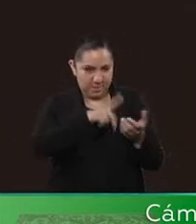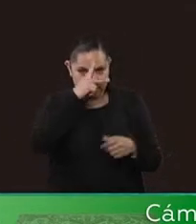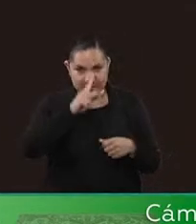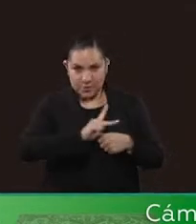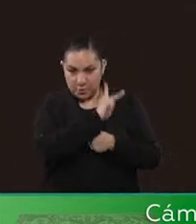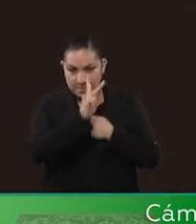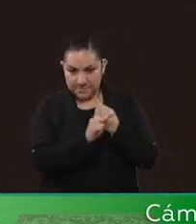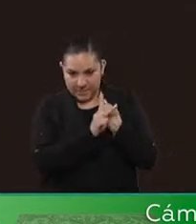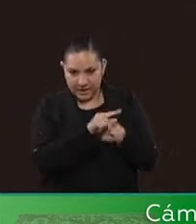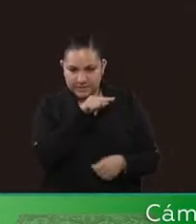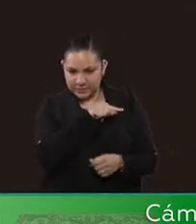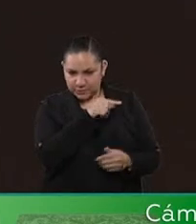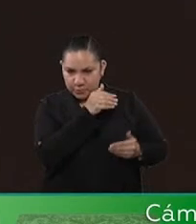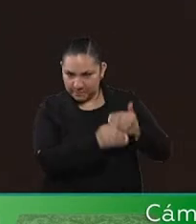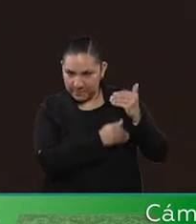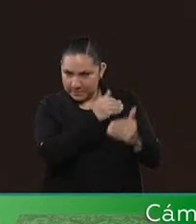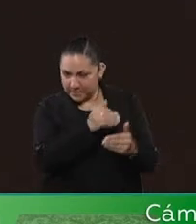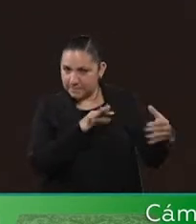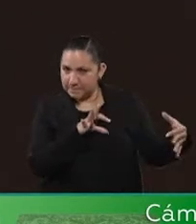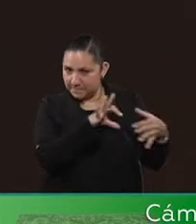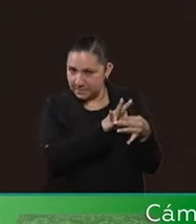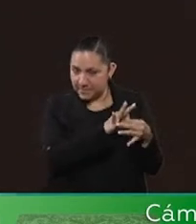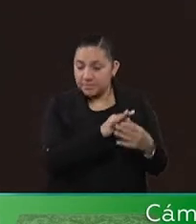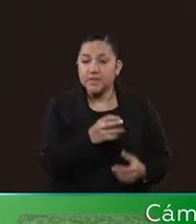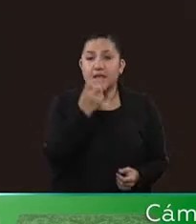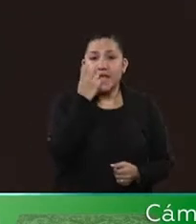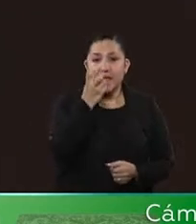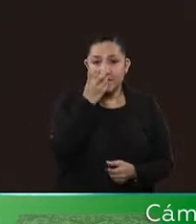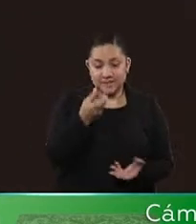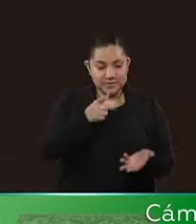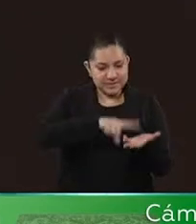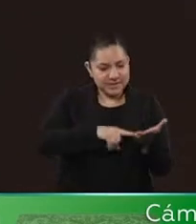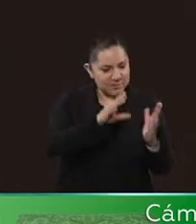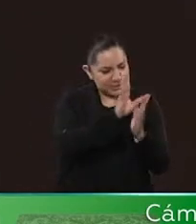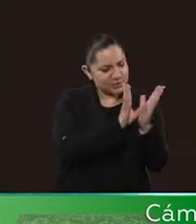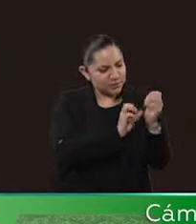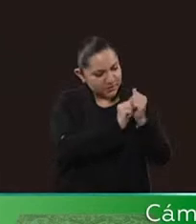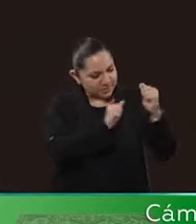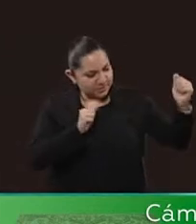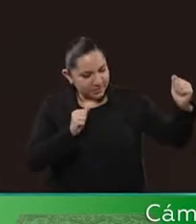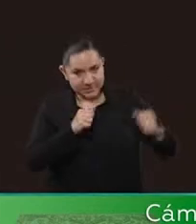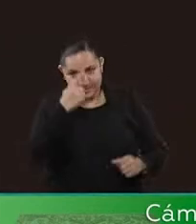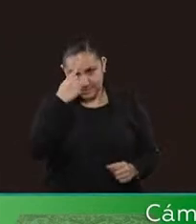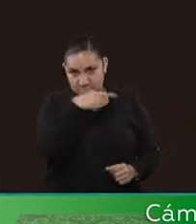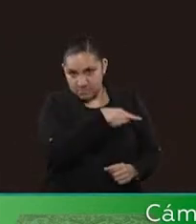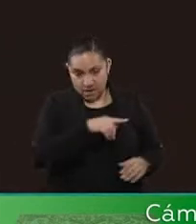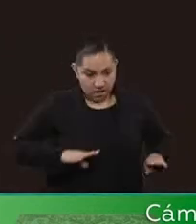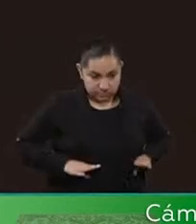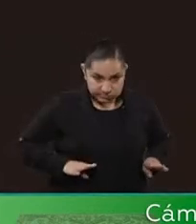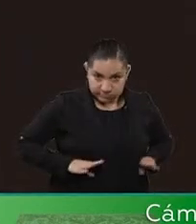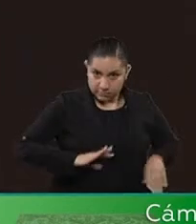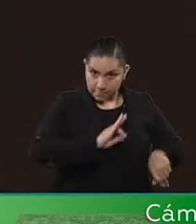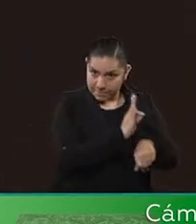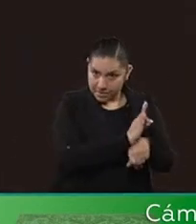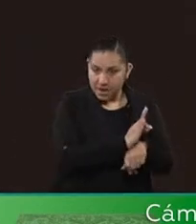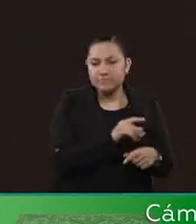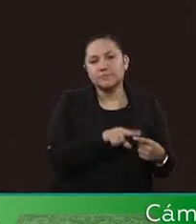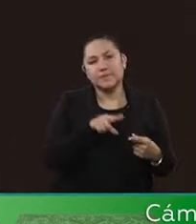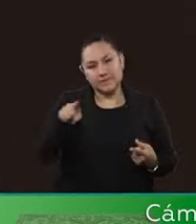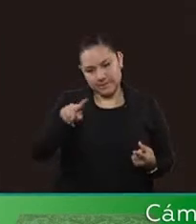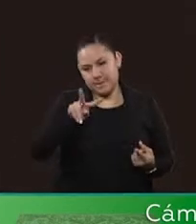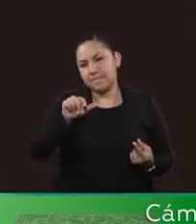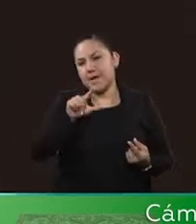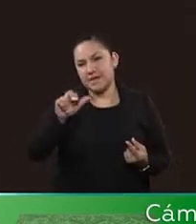El amparo y su protección a todo el sistema constitucional es Vallarta, es juarismo,